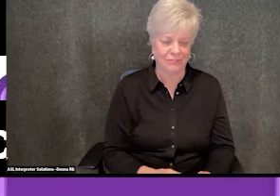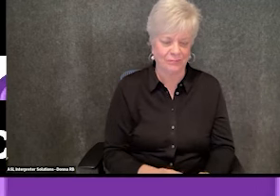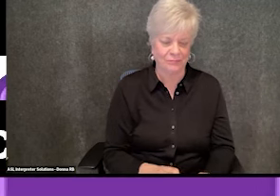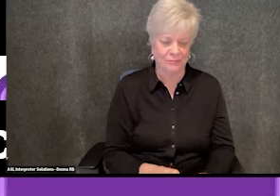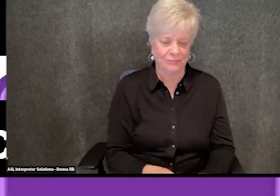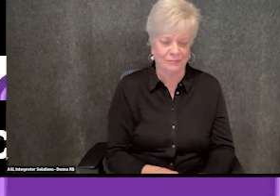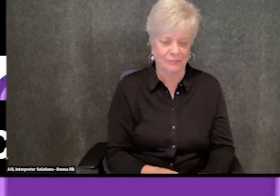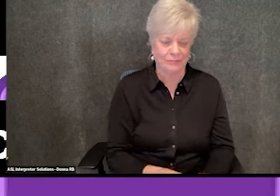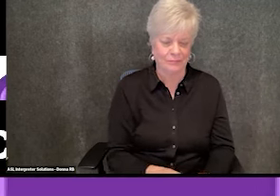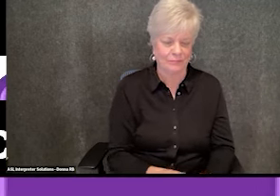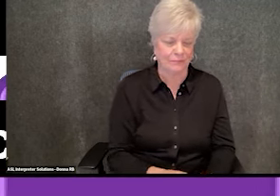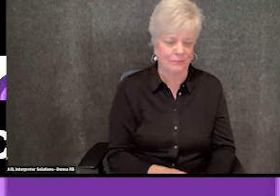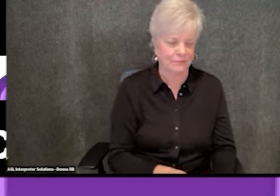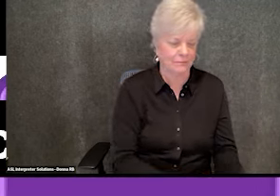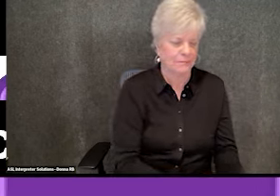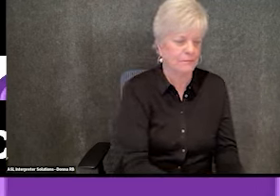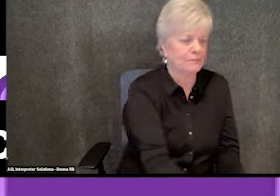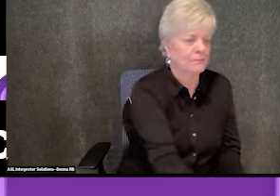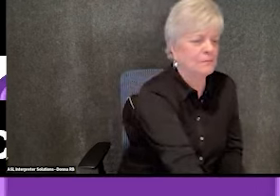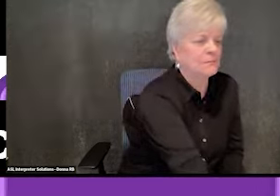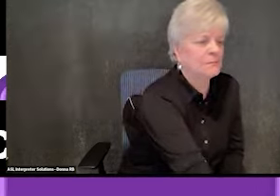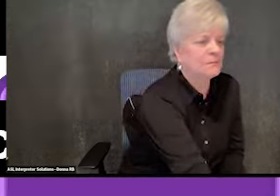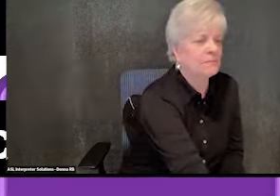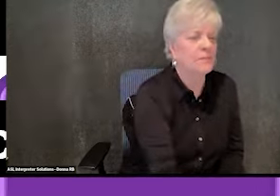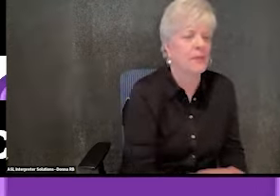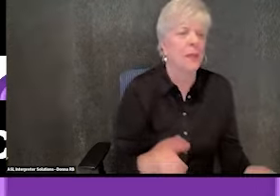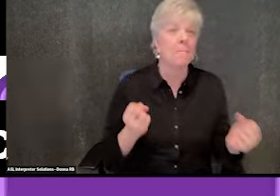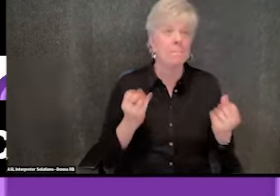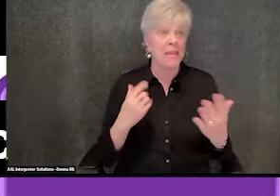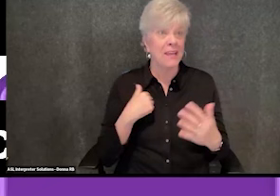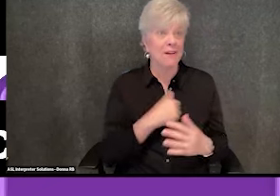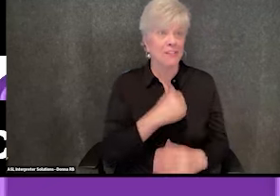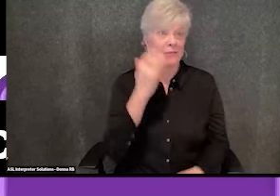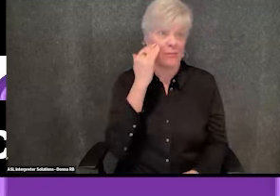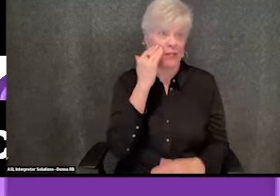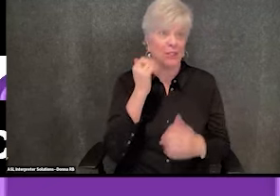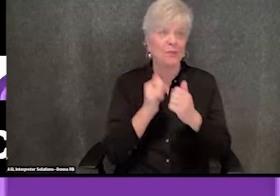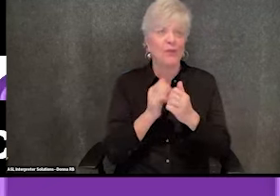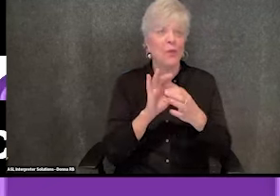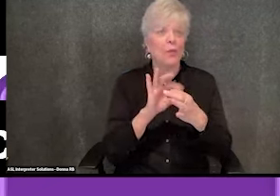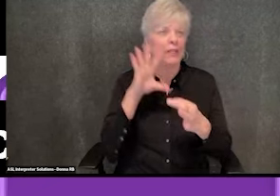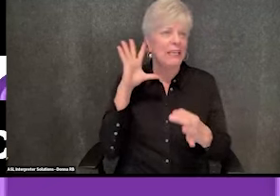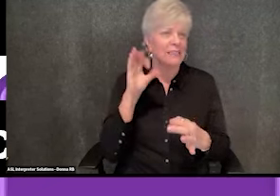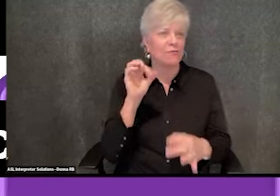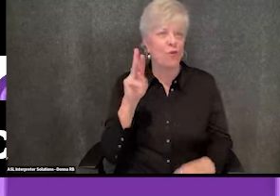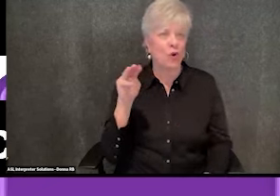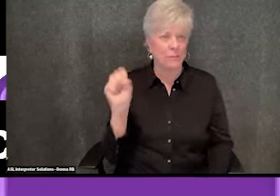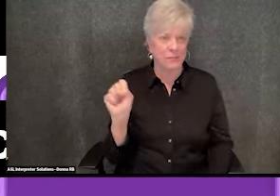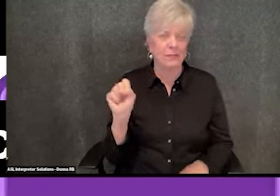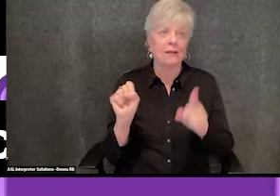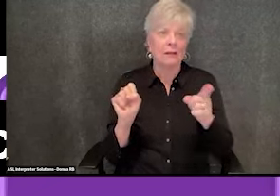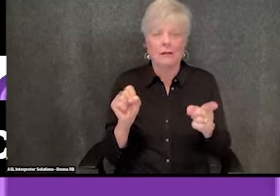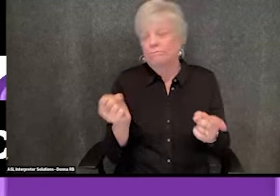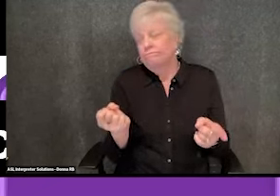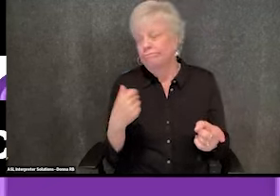propias decisiones. Muchos sabemos en el lado del verde, tenemos las formas